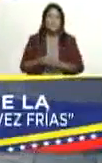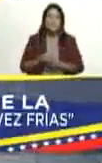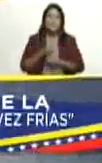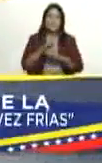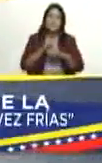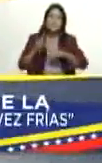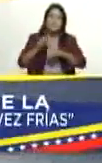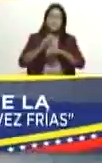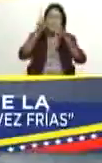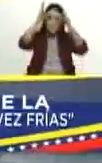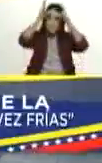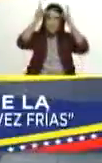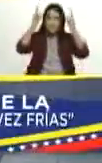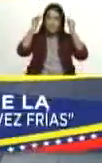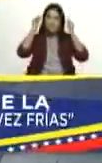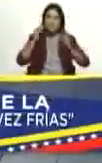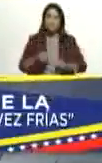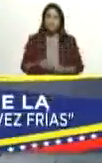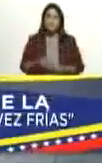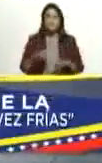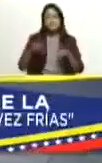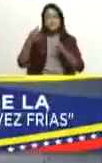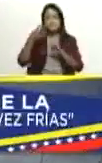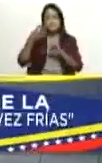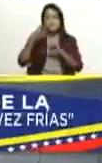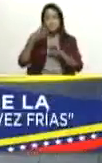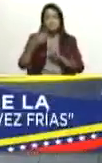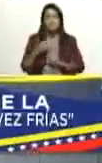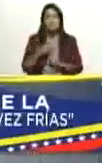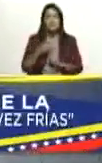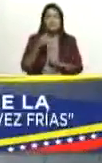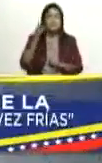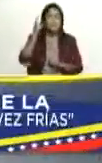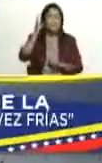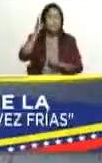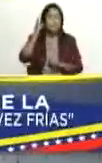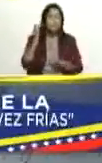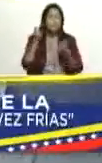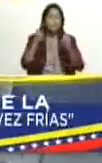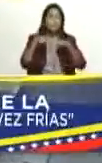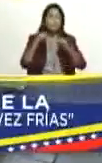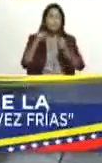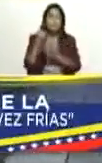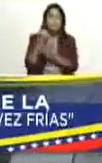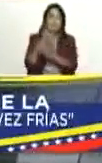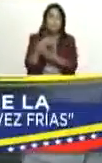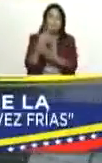enfermería integral comunitaria, y Daniela Yarubit Gutiérrez Aular, licenciada en terapia ocupacional.